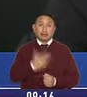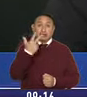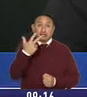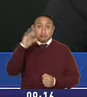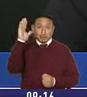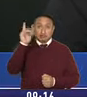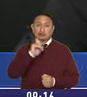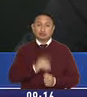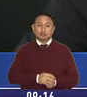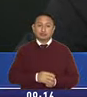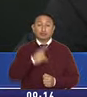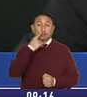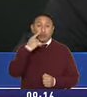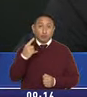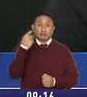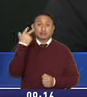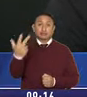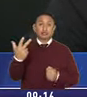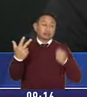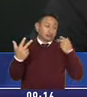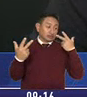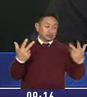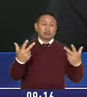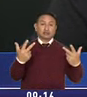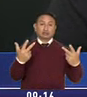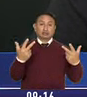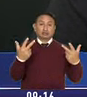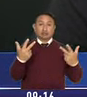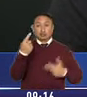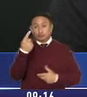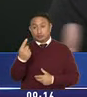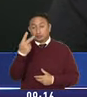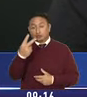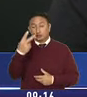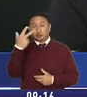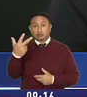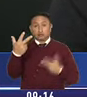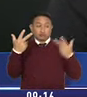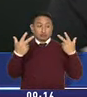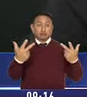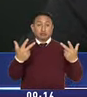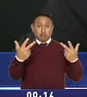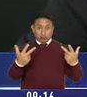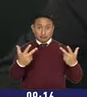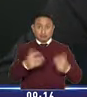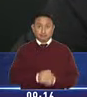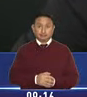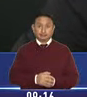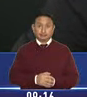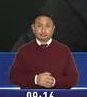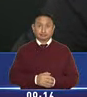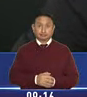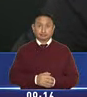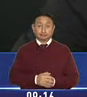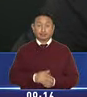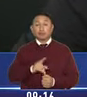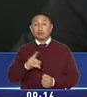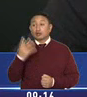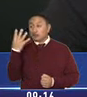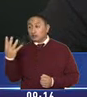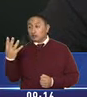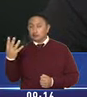En el caso de hombres, la misma situación, puede elegir uno, dos o tres de acuerdo a su preferencia. Pero